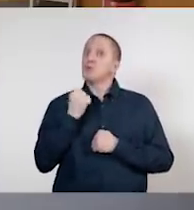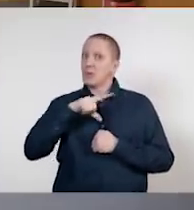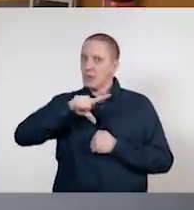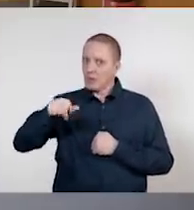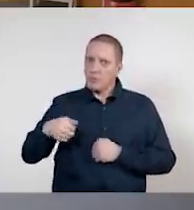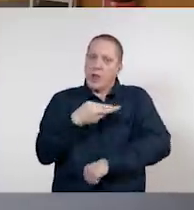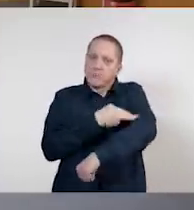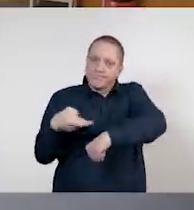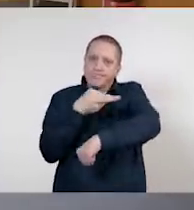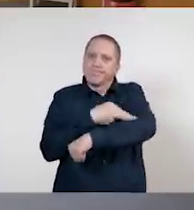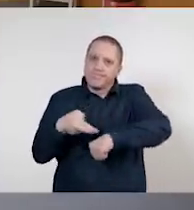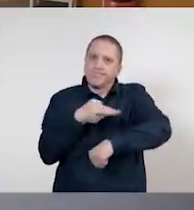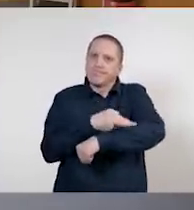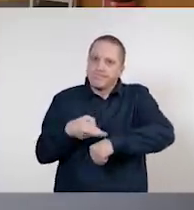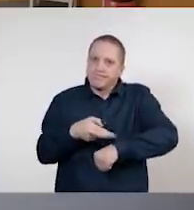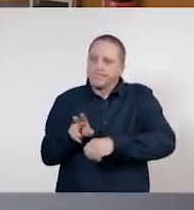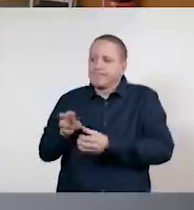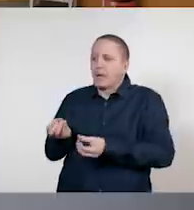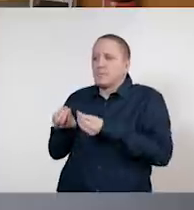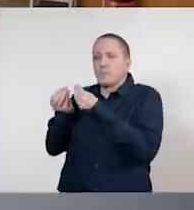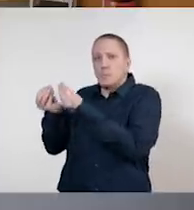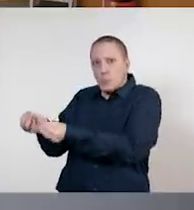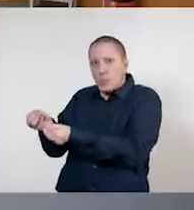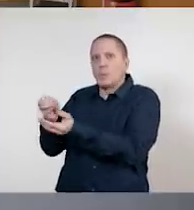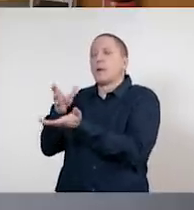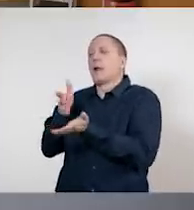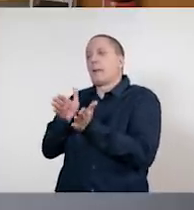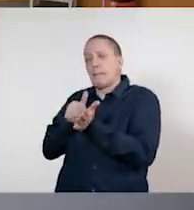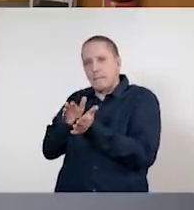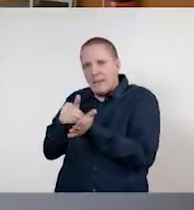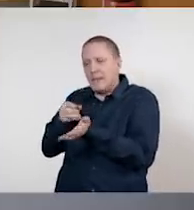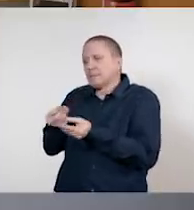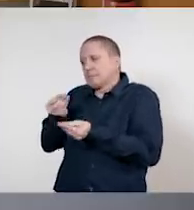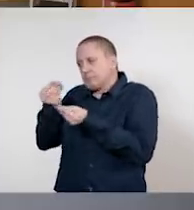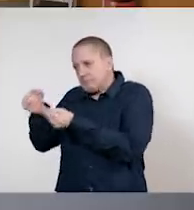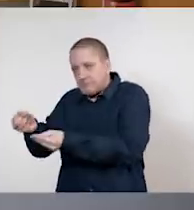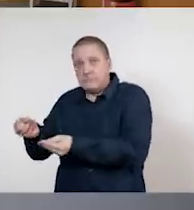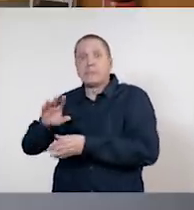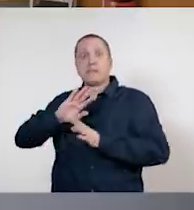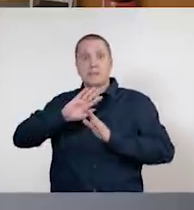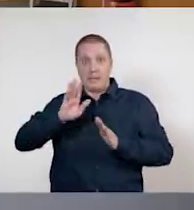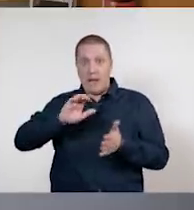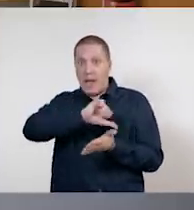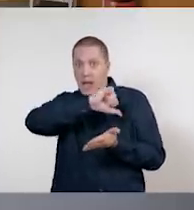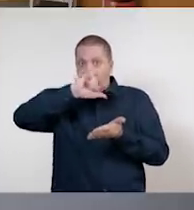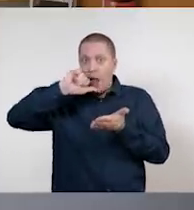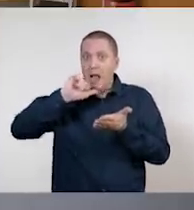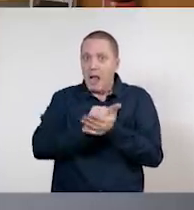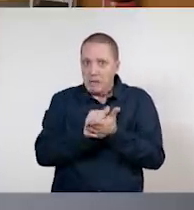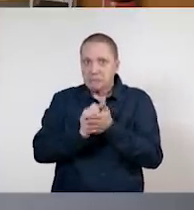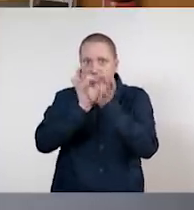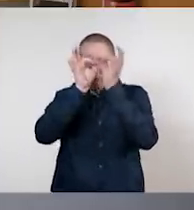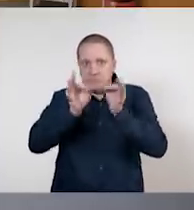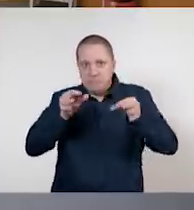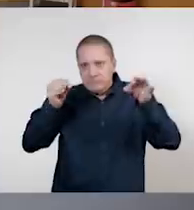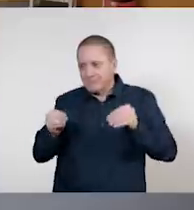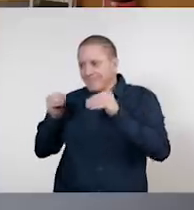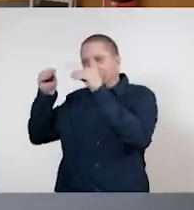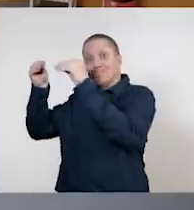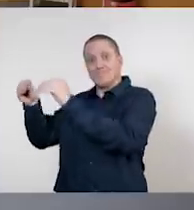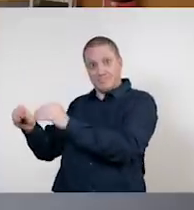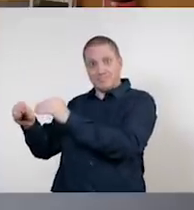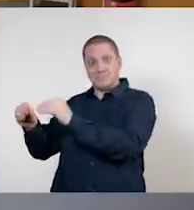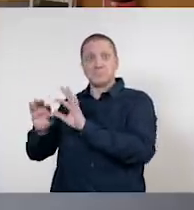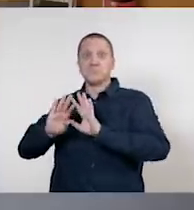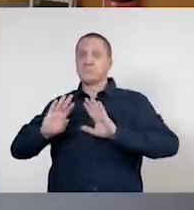los trámites, recibió ese apoyo y entonces ya dio su alta en el registro civil, y entonces pudo obtener